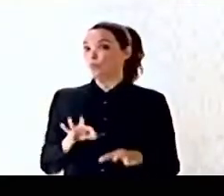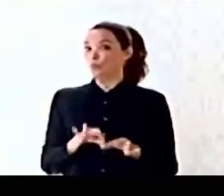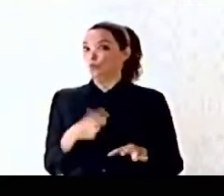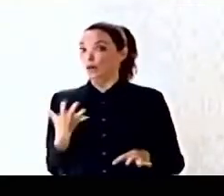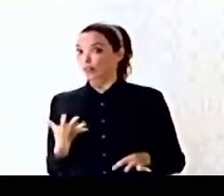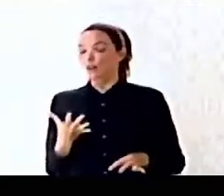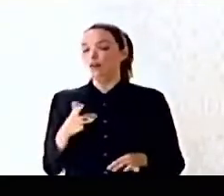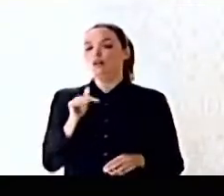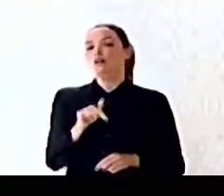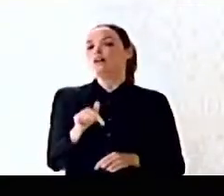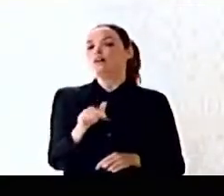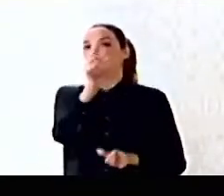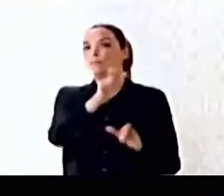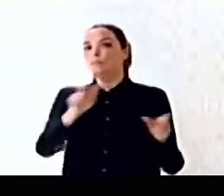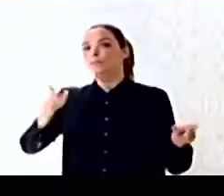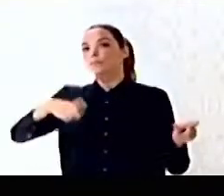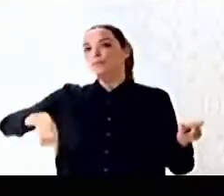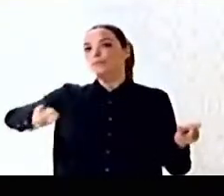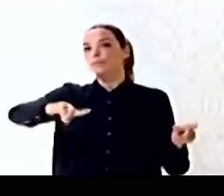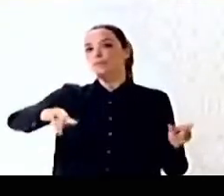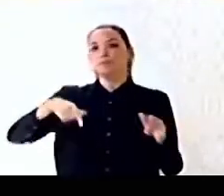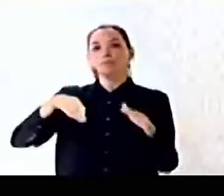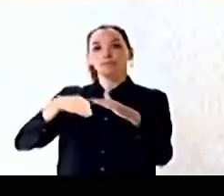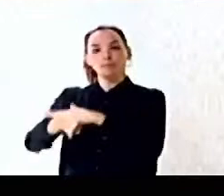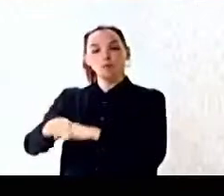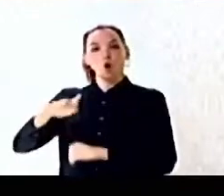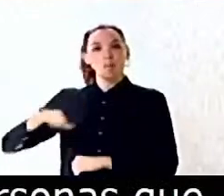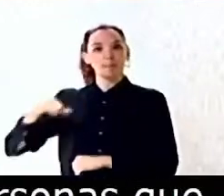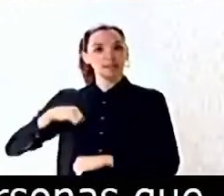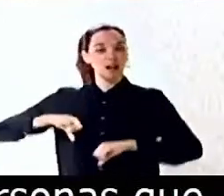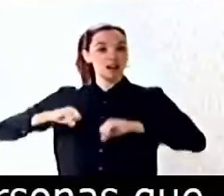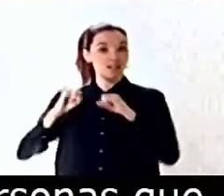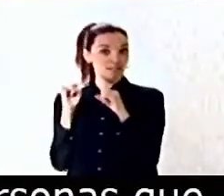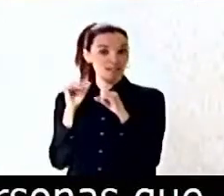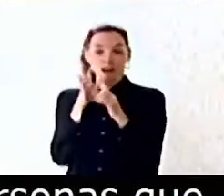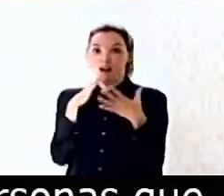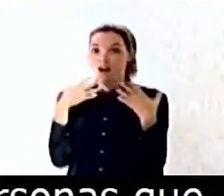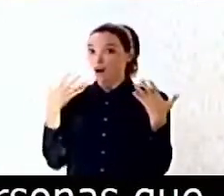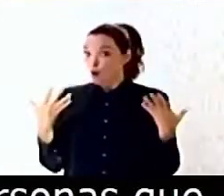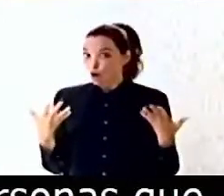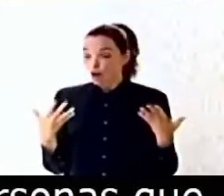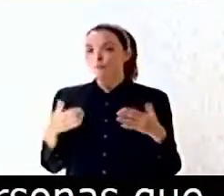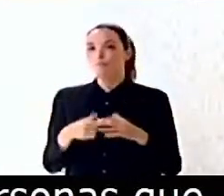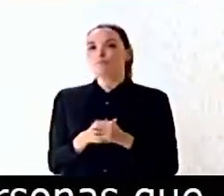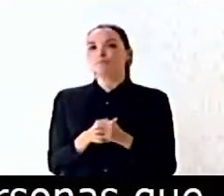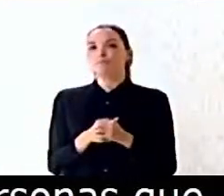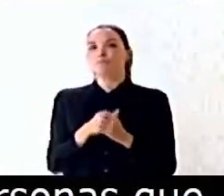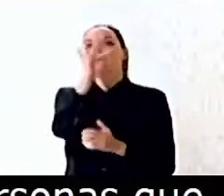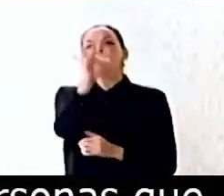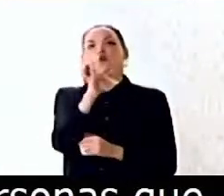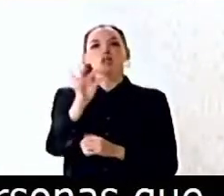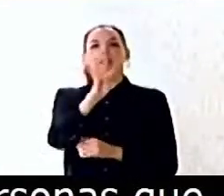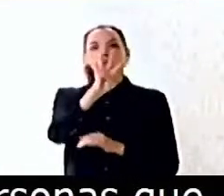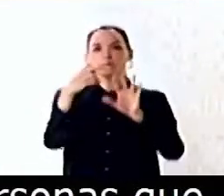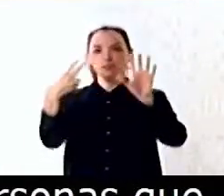afortunadamente, las personas que están ingresadas en nuestros centros hospitalarios son 47